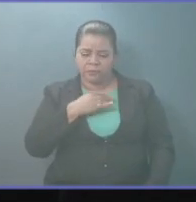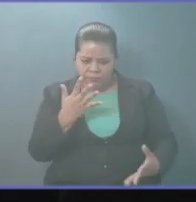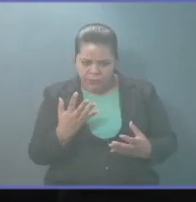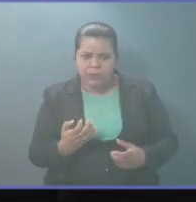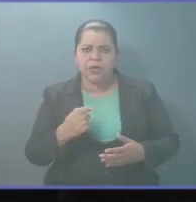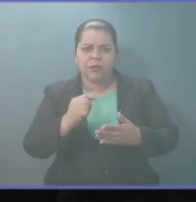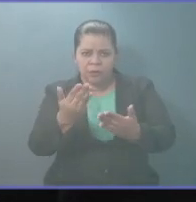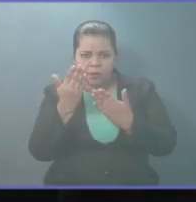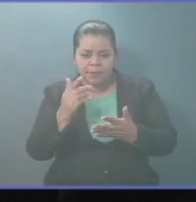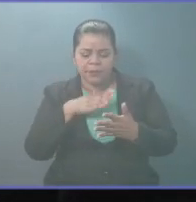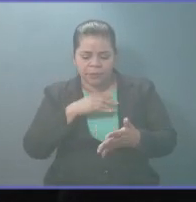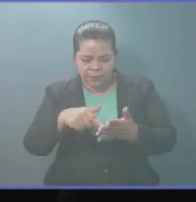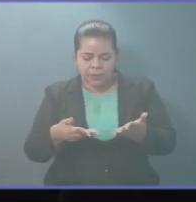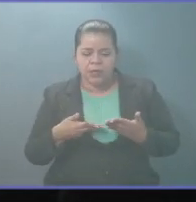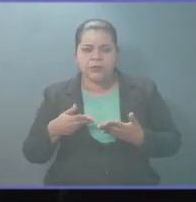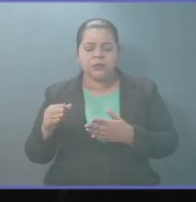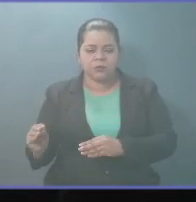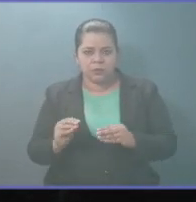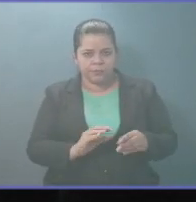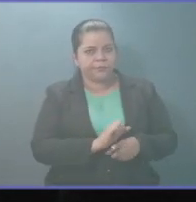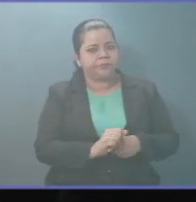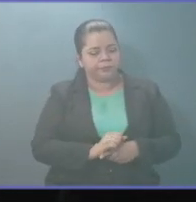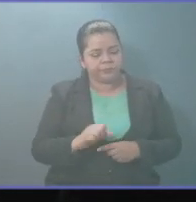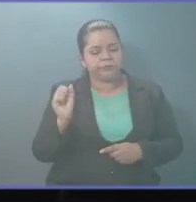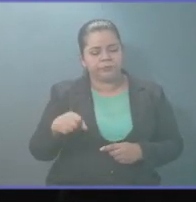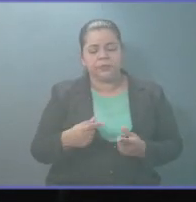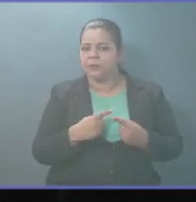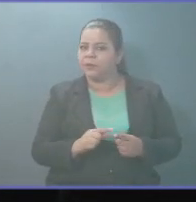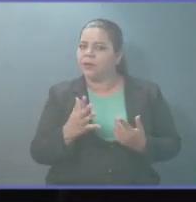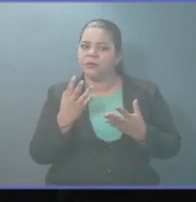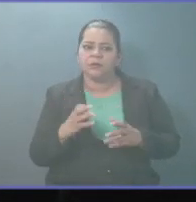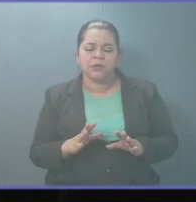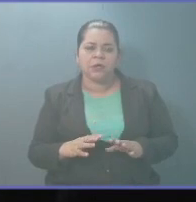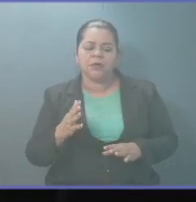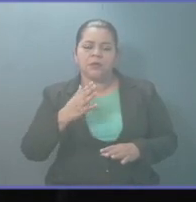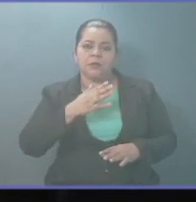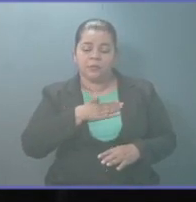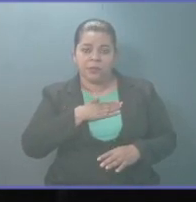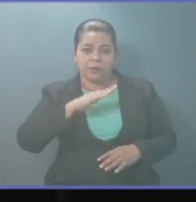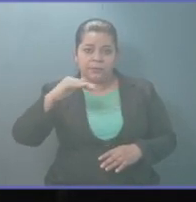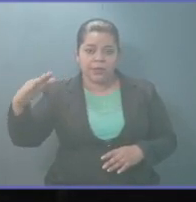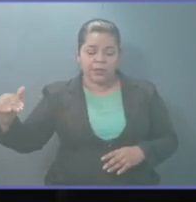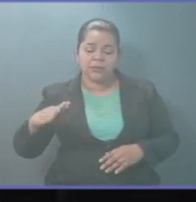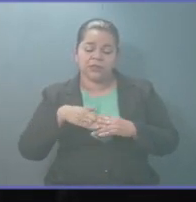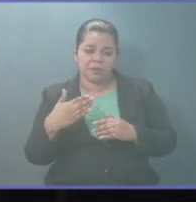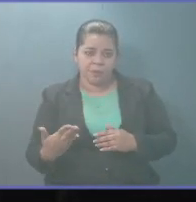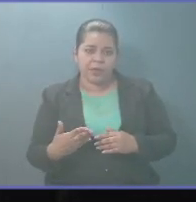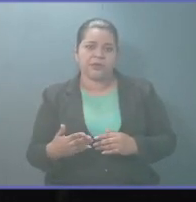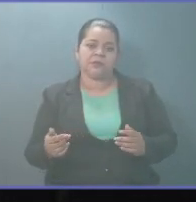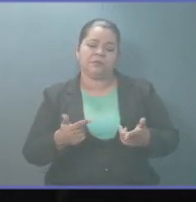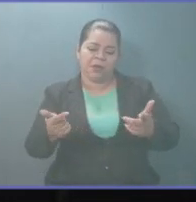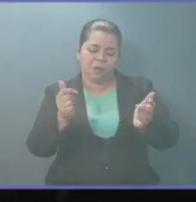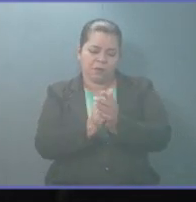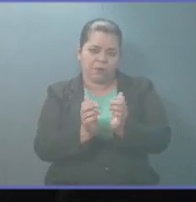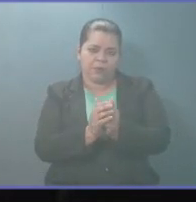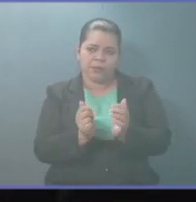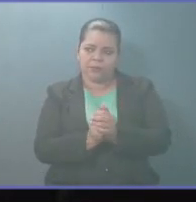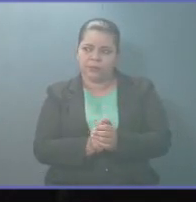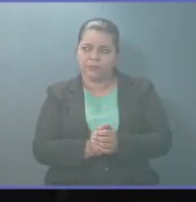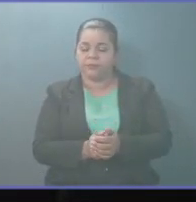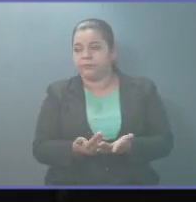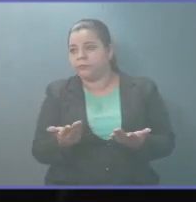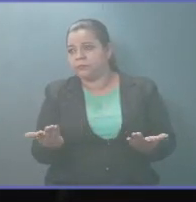está elaborando un producto histórico de altísima relevancia política y técnica, a la cual el presidente de la República hace